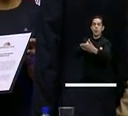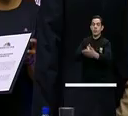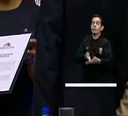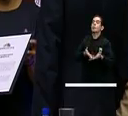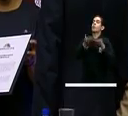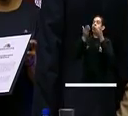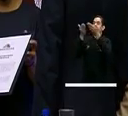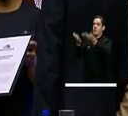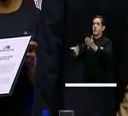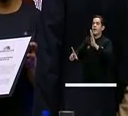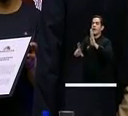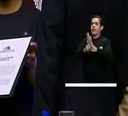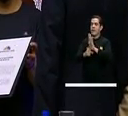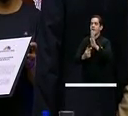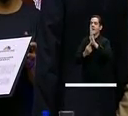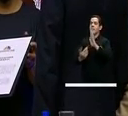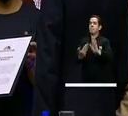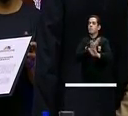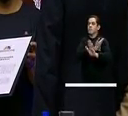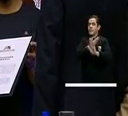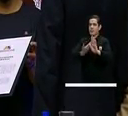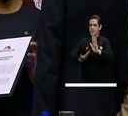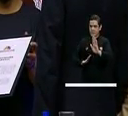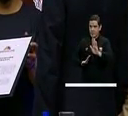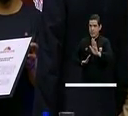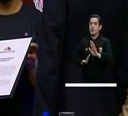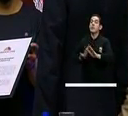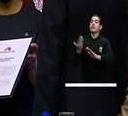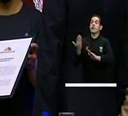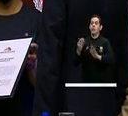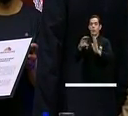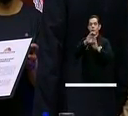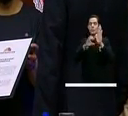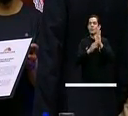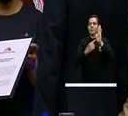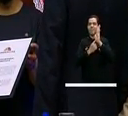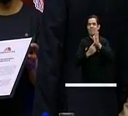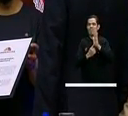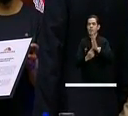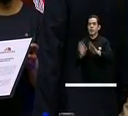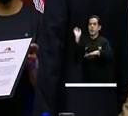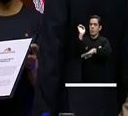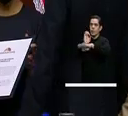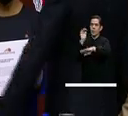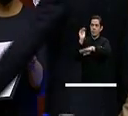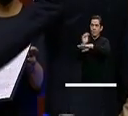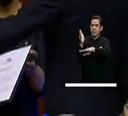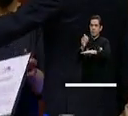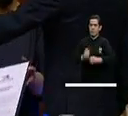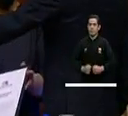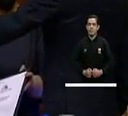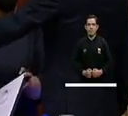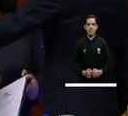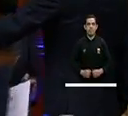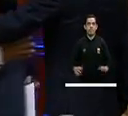usted legalmente posesionado como presidente constitucional de la República del Ecuador.